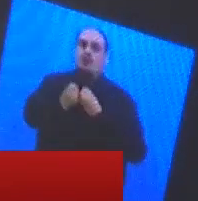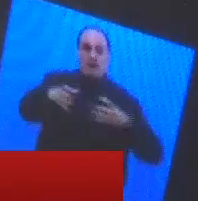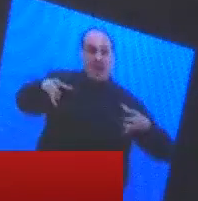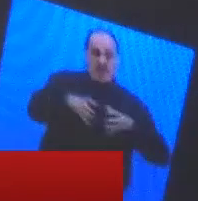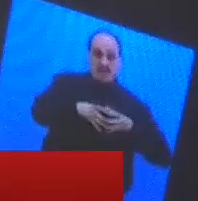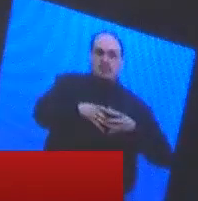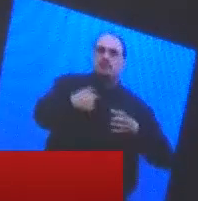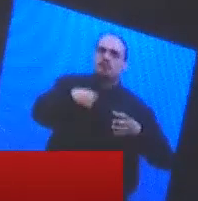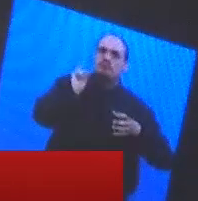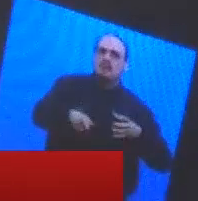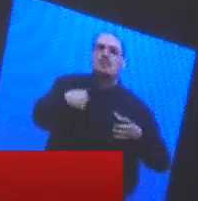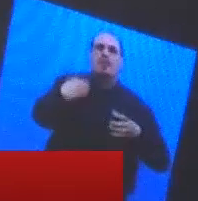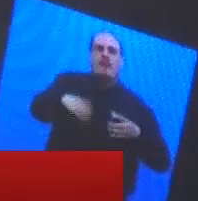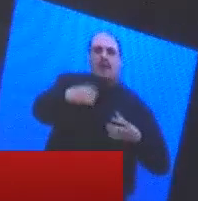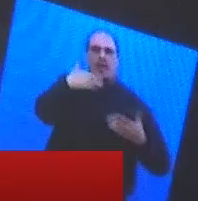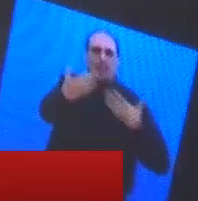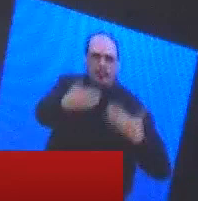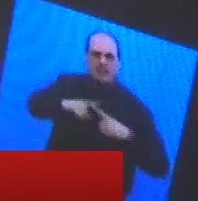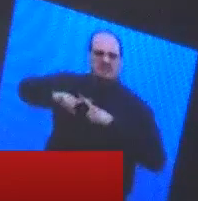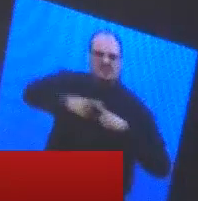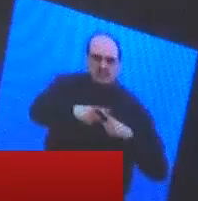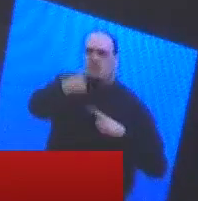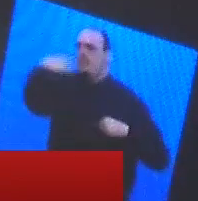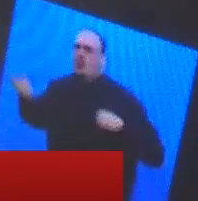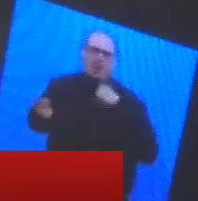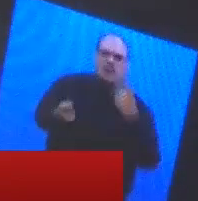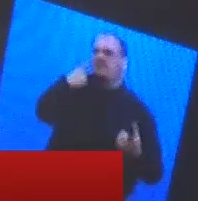Ministerio de Vivienda a propósito de ese eje. En el caso de Macri,